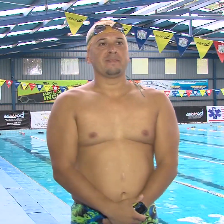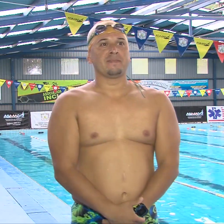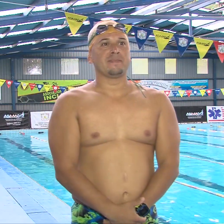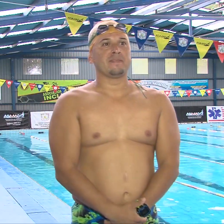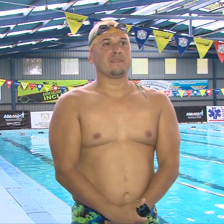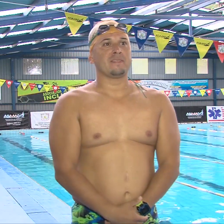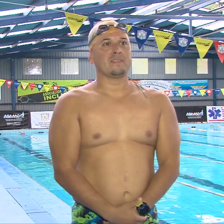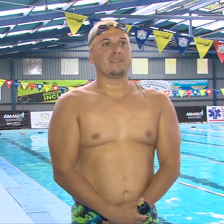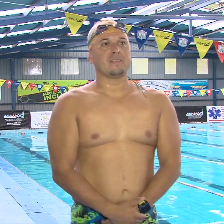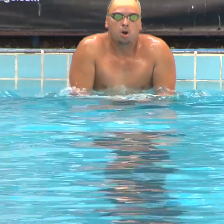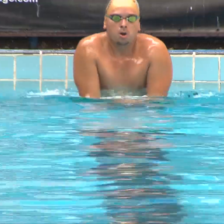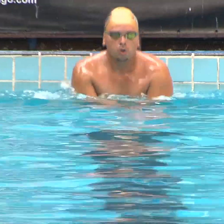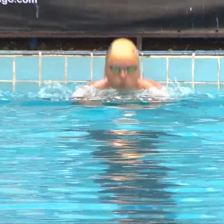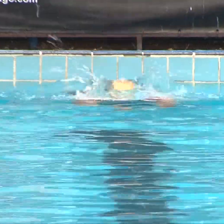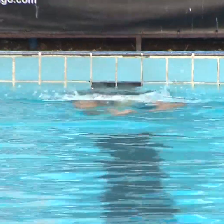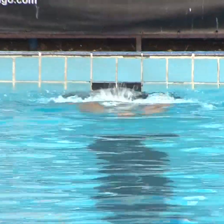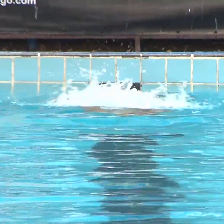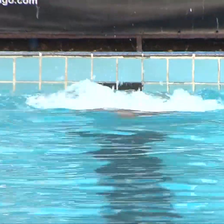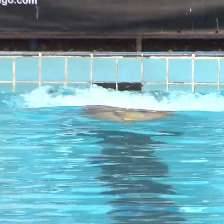a nivel de personas sordas.